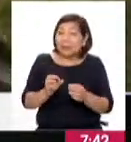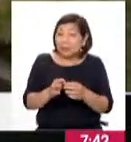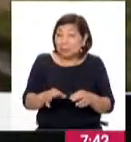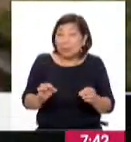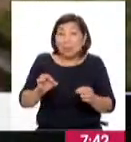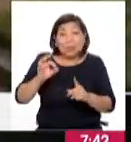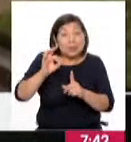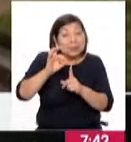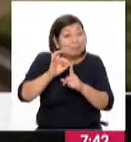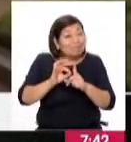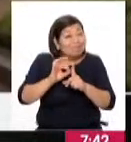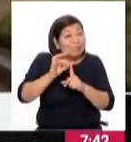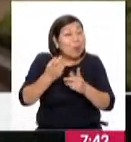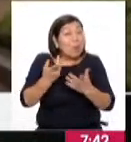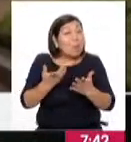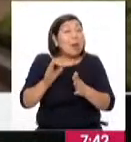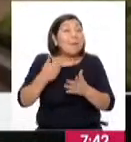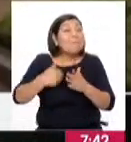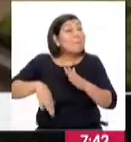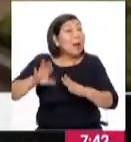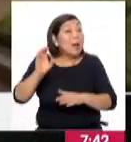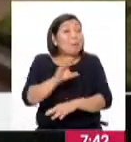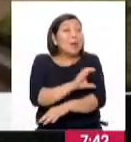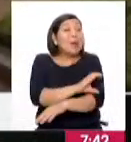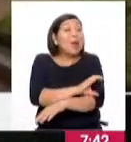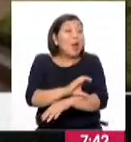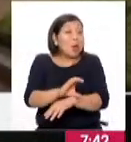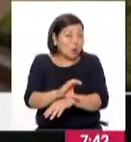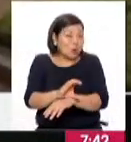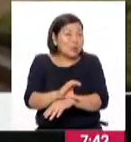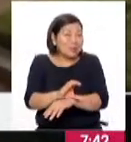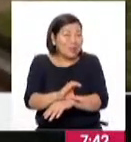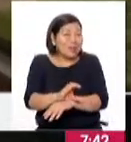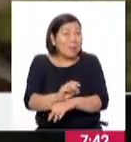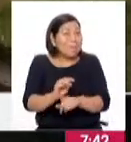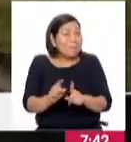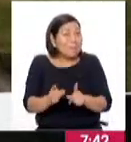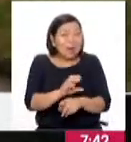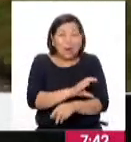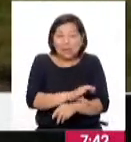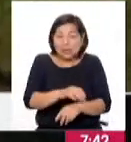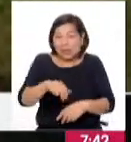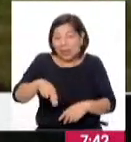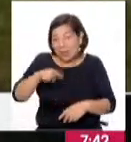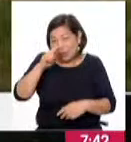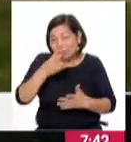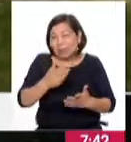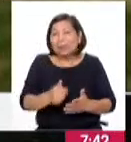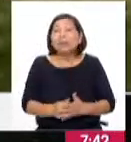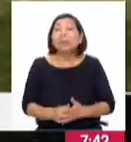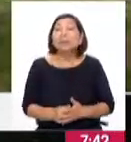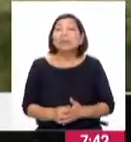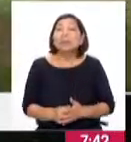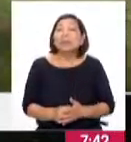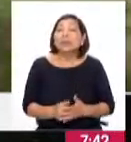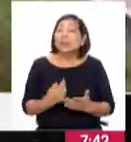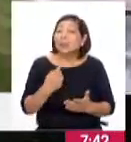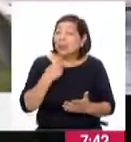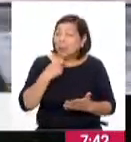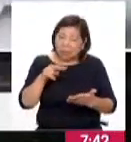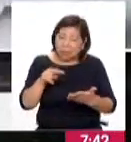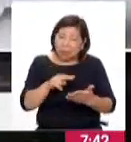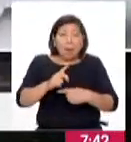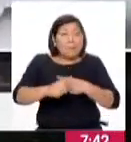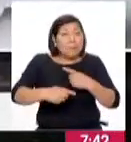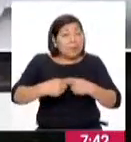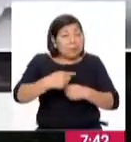sos importantes de temperatura especialmente para la costa ojo porque la temperatura modula solo la costa del Perú principalmente no preguntas cortas leí por ahí que